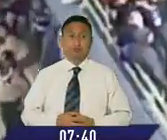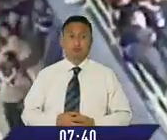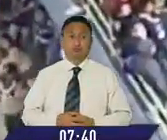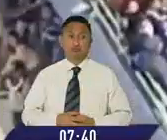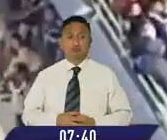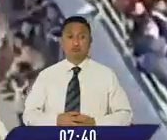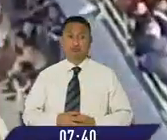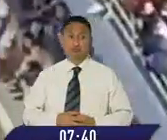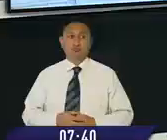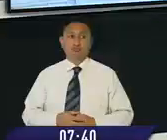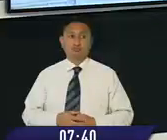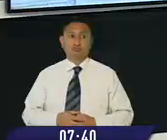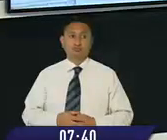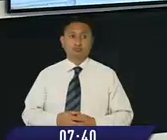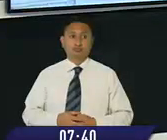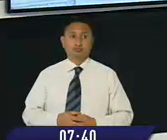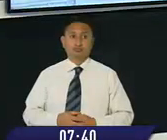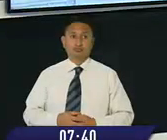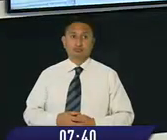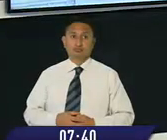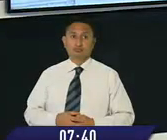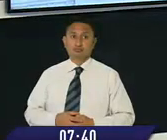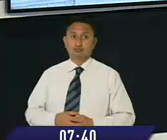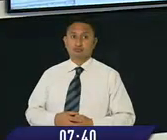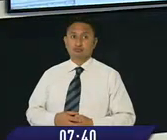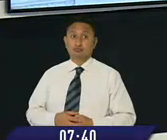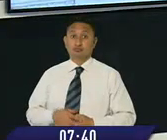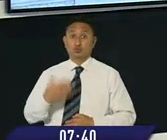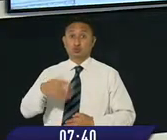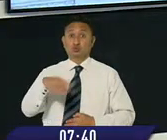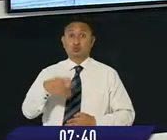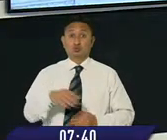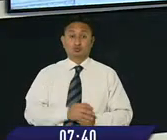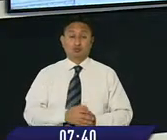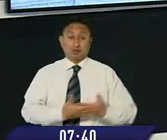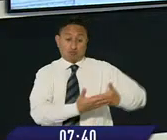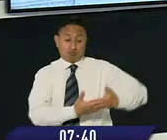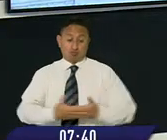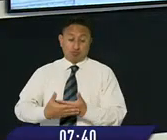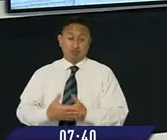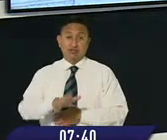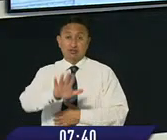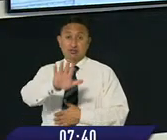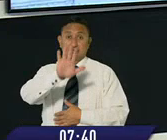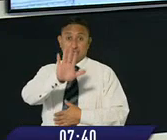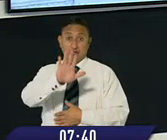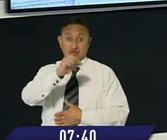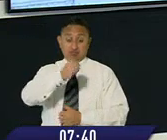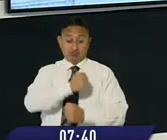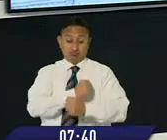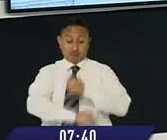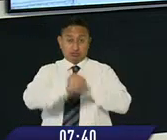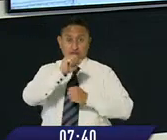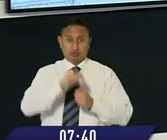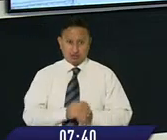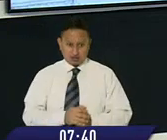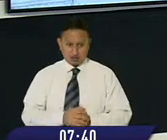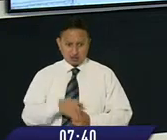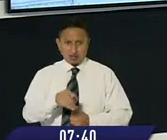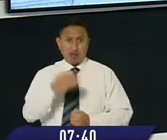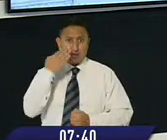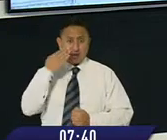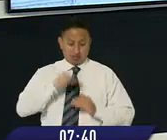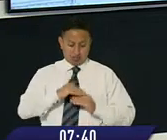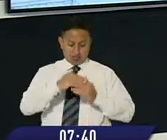Priscila Cadena. Y 5 hermosos bebés nacieron en el hospital Alfredo Pulson a los 8 meses de